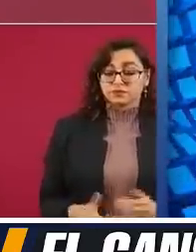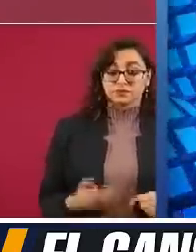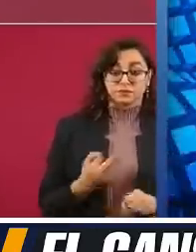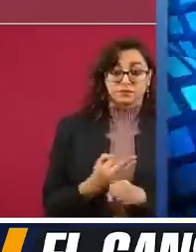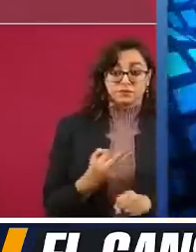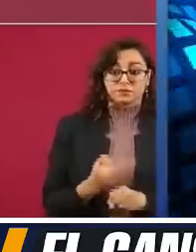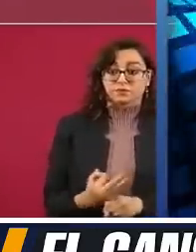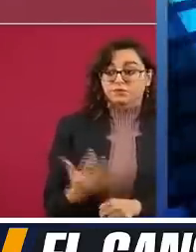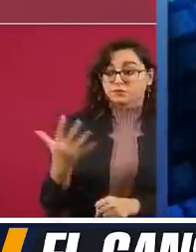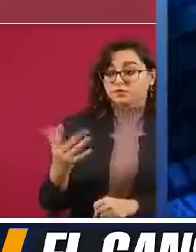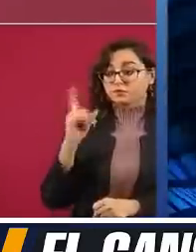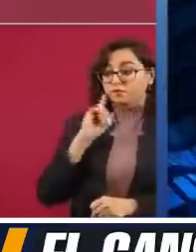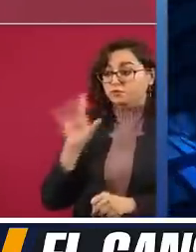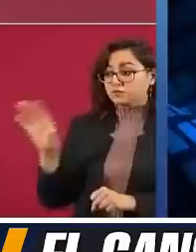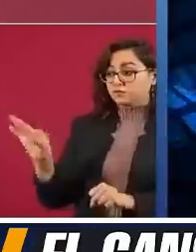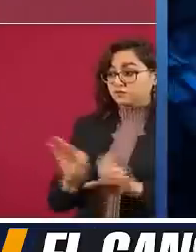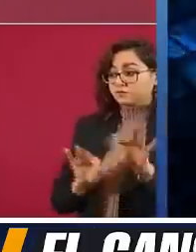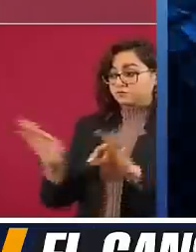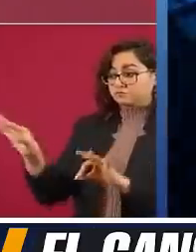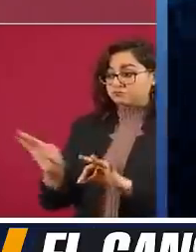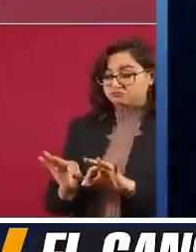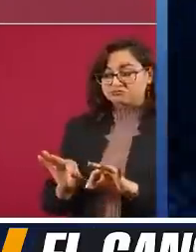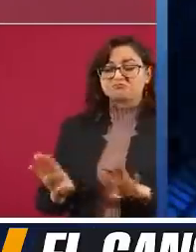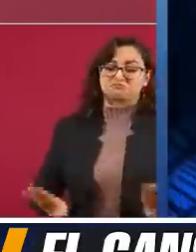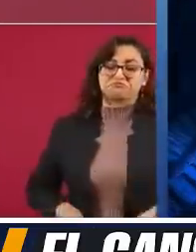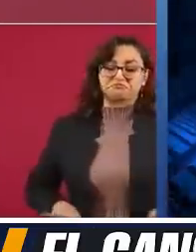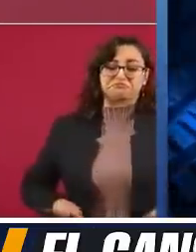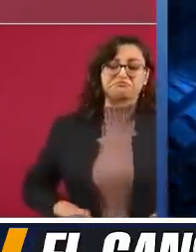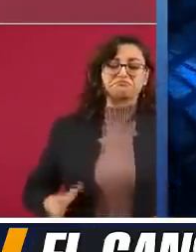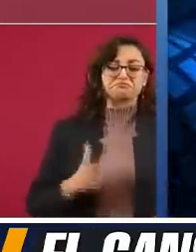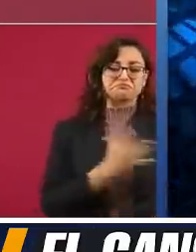mujeres tienen esa característica.